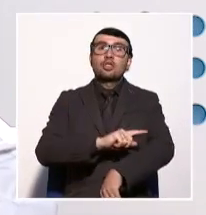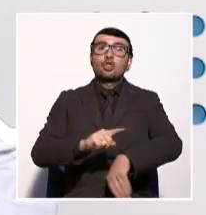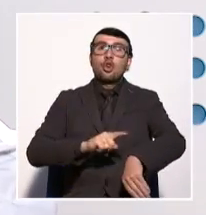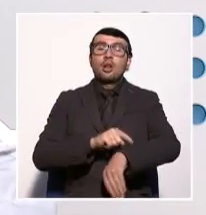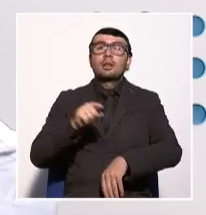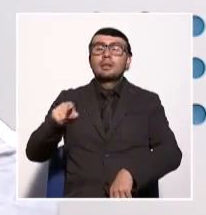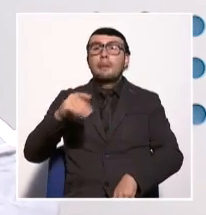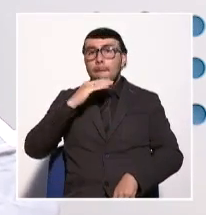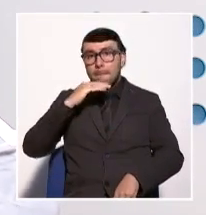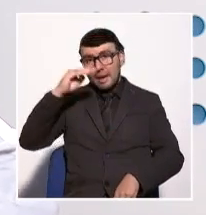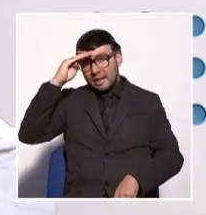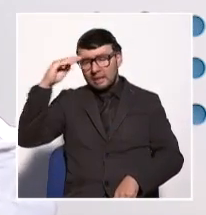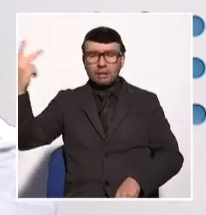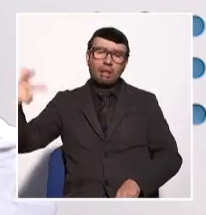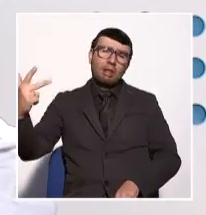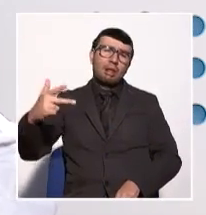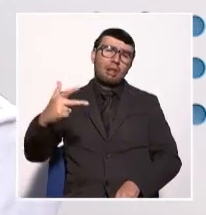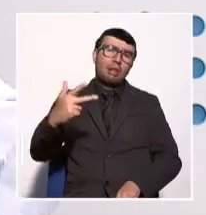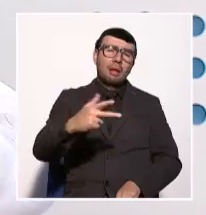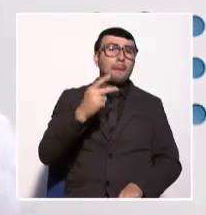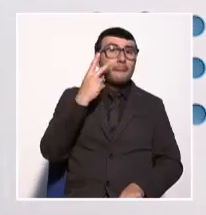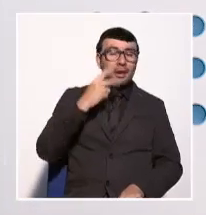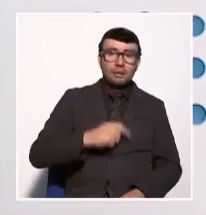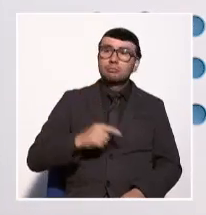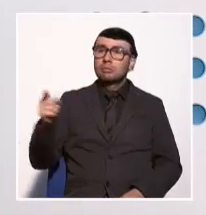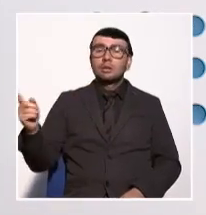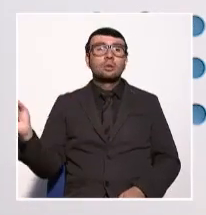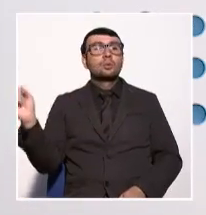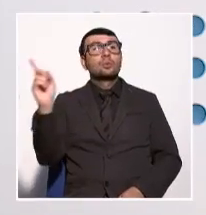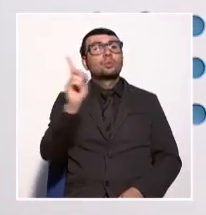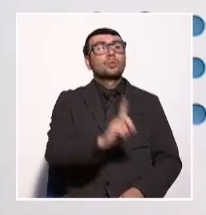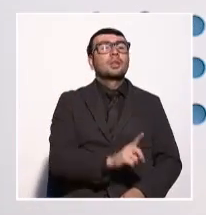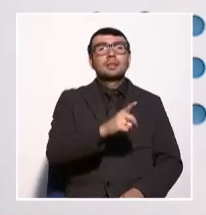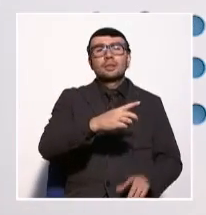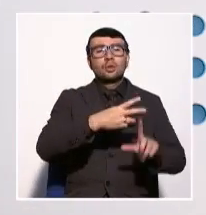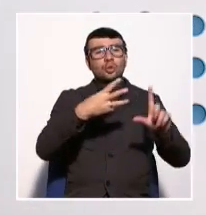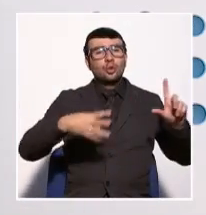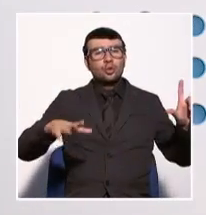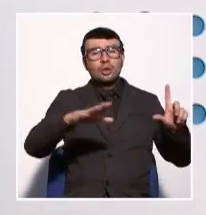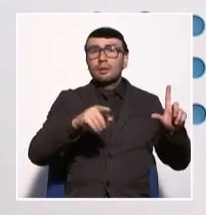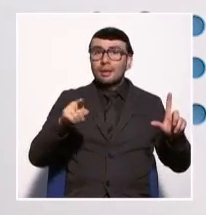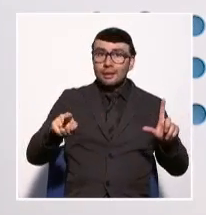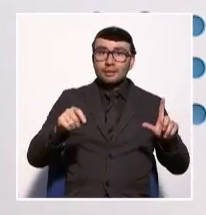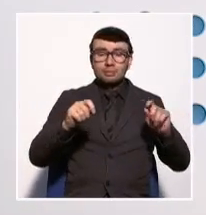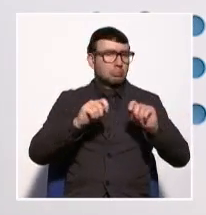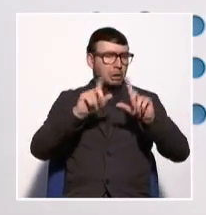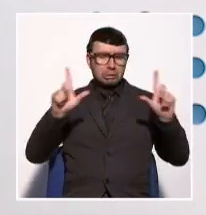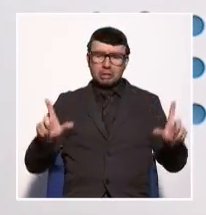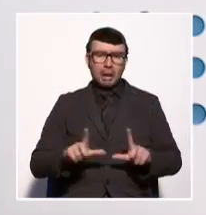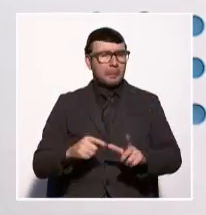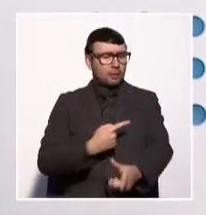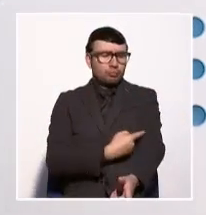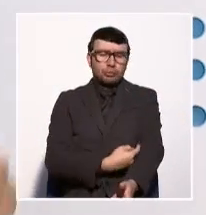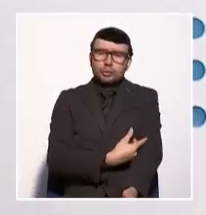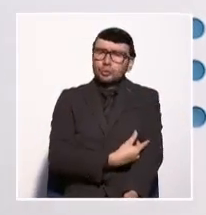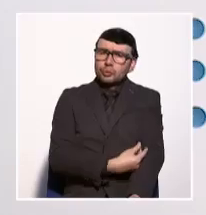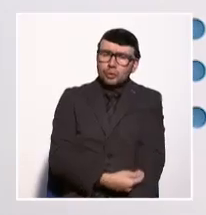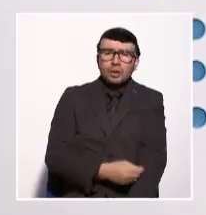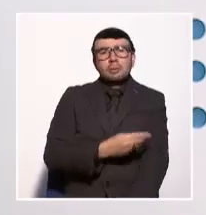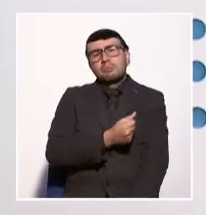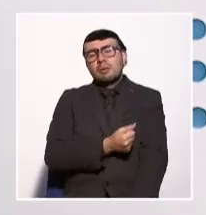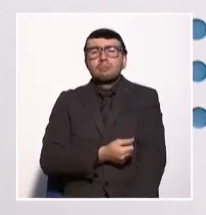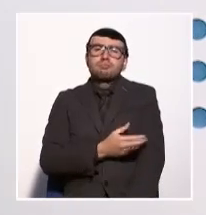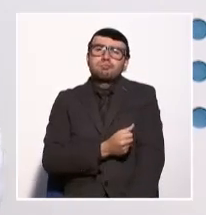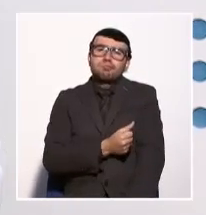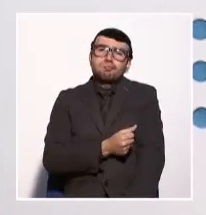medicina pereira y ella llegó a dosquebradas ellas llegó y se hizo los exámenes como muchas personas ya tienen claro que me aplicaron es de